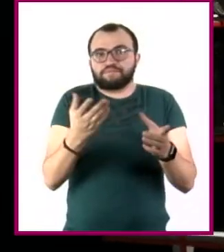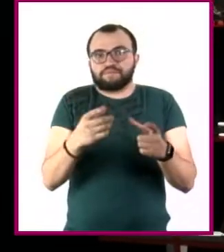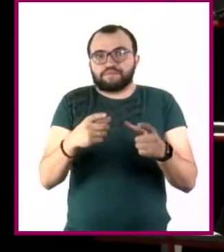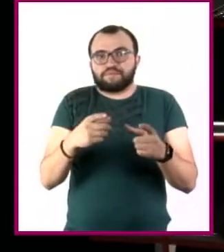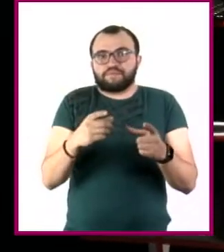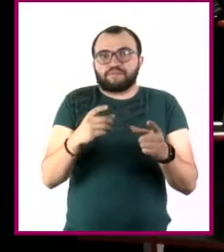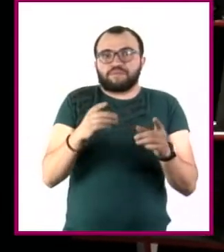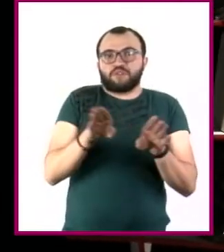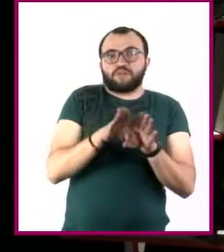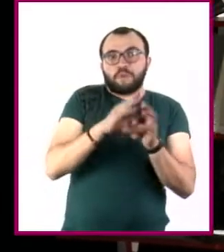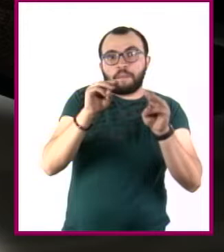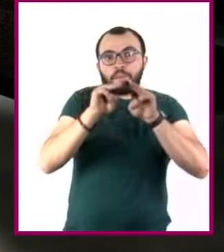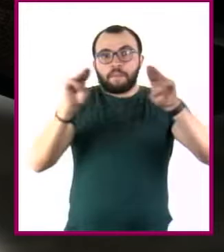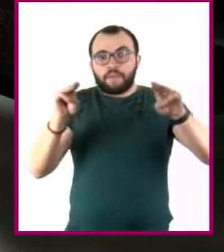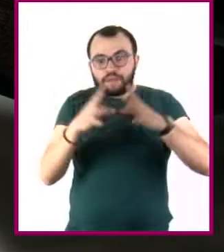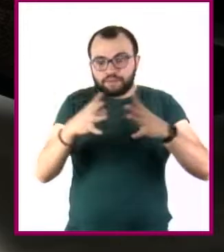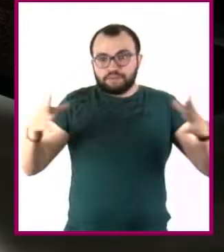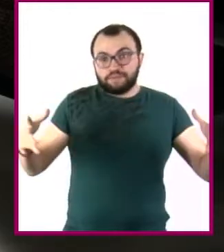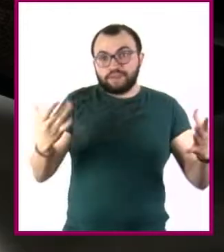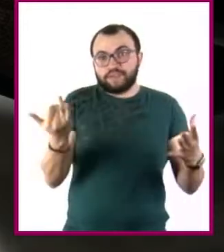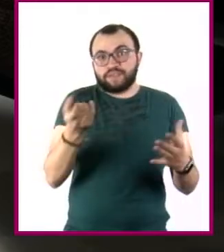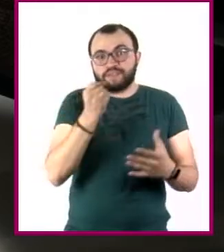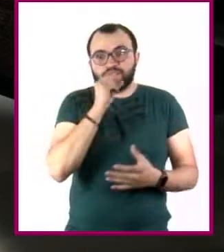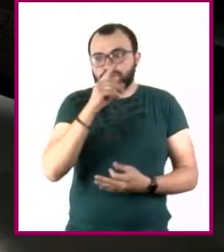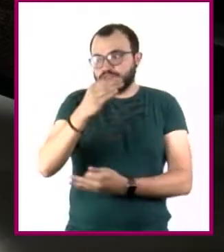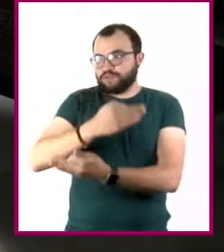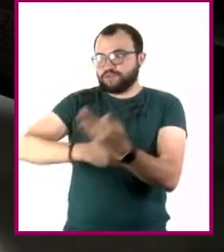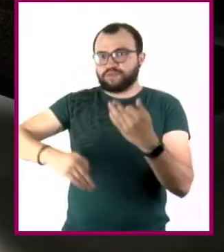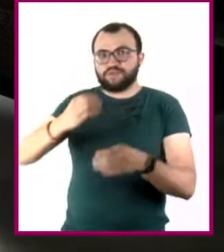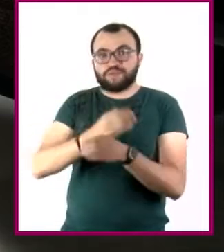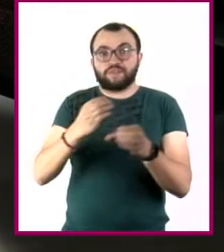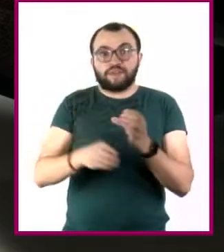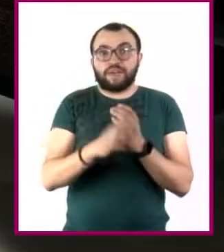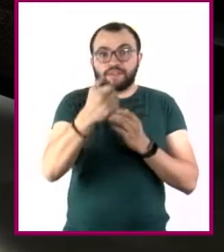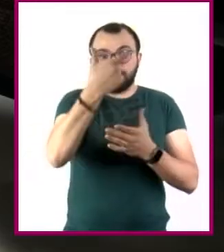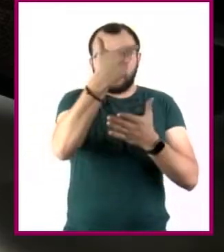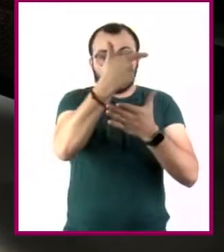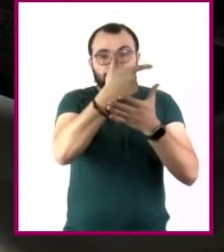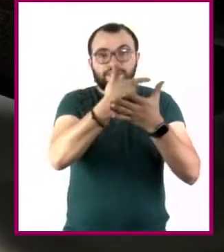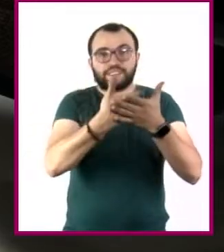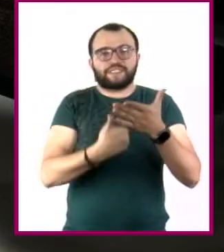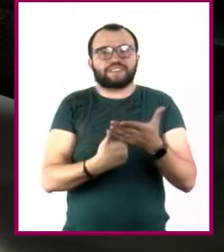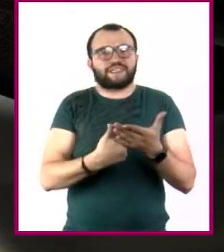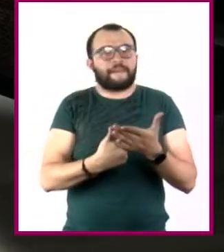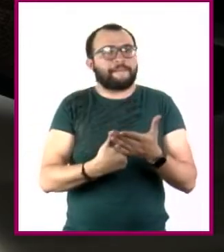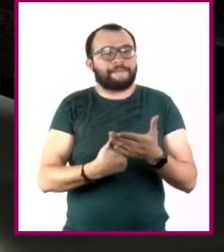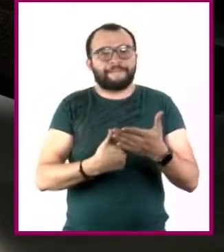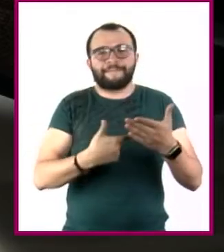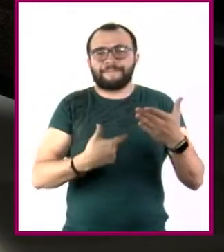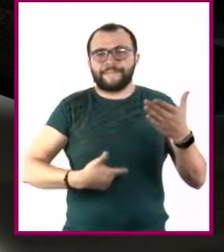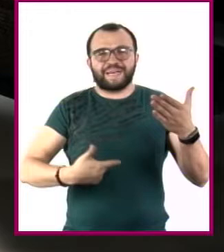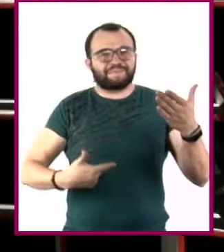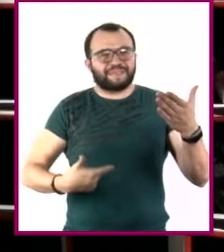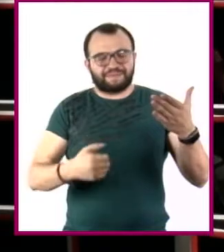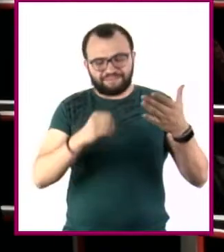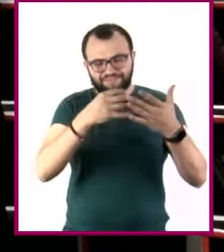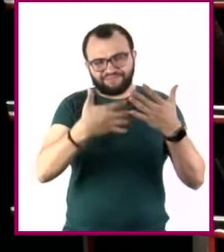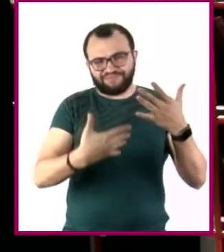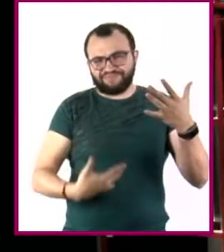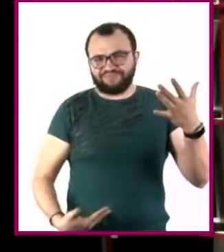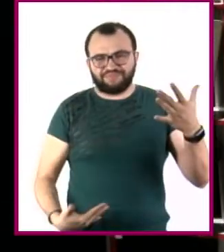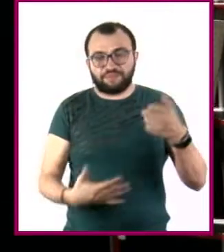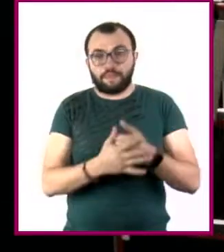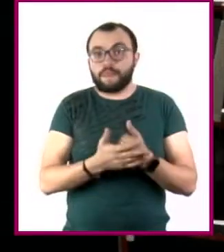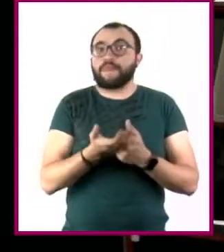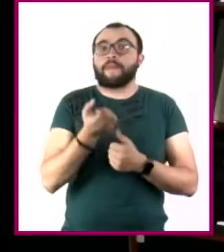y de las demás cosas. Así, la lista se va haciendo más grande. Y